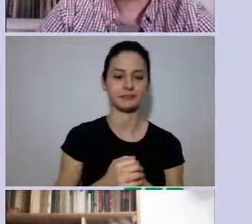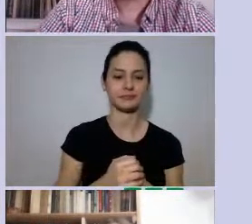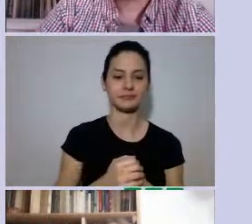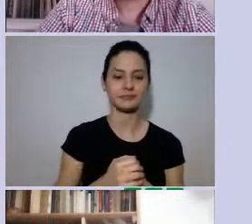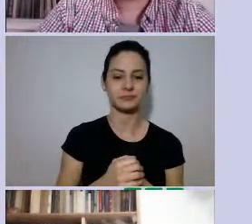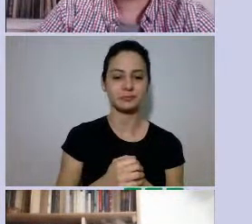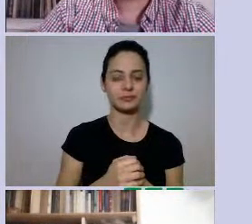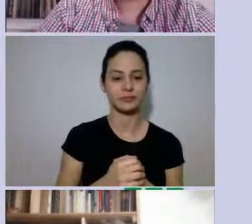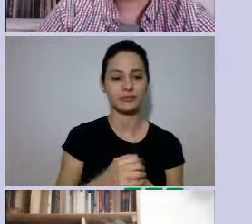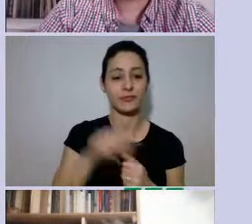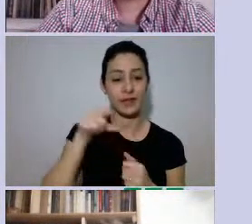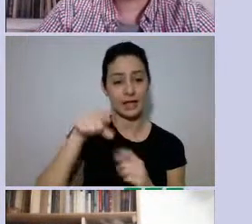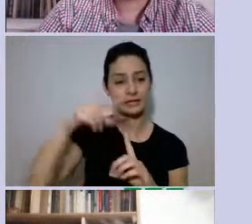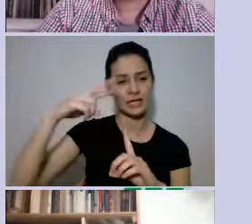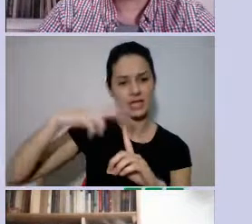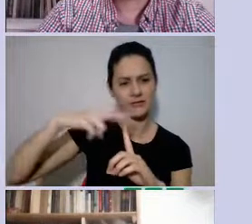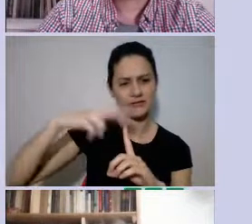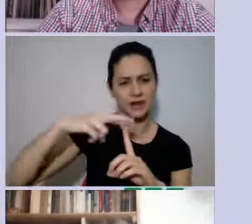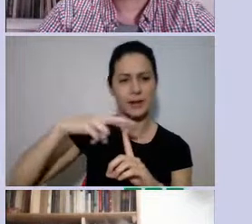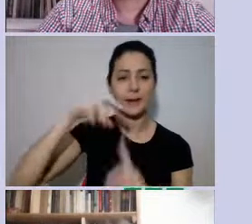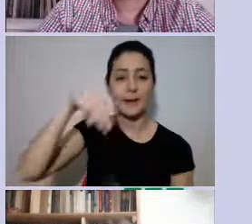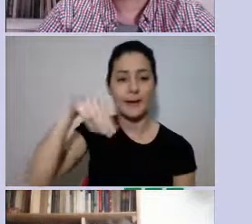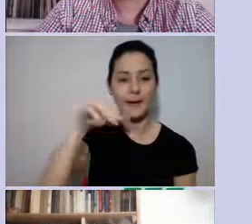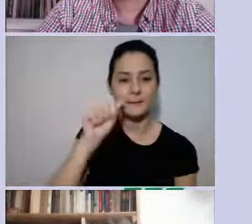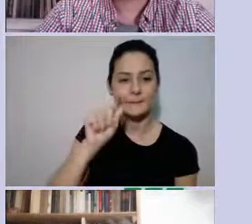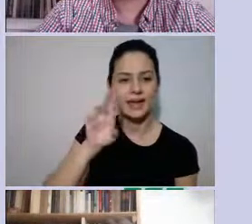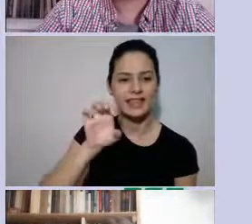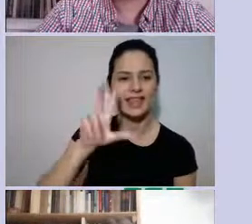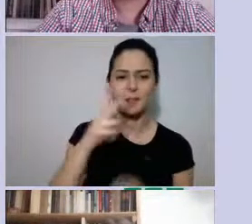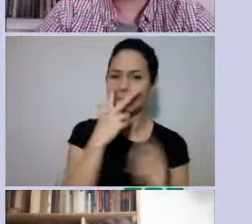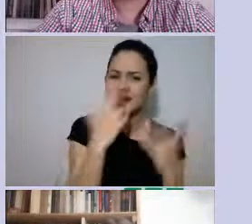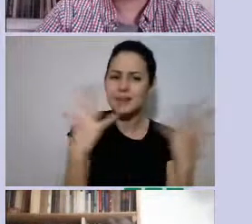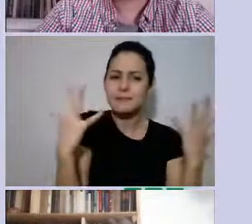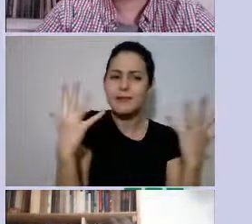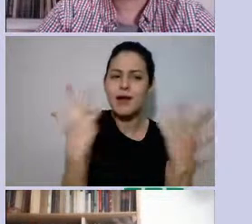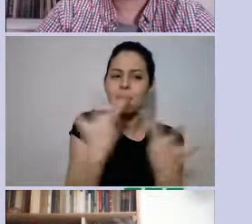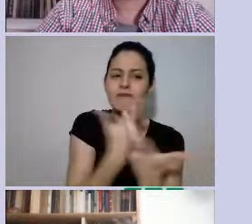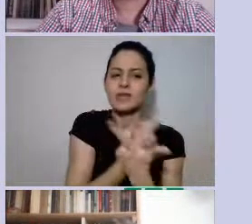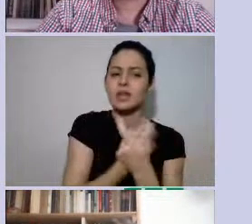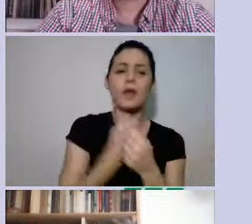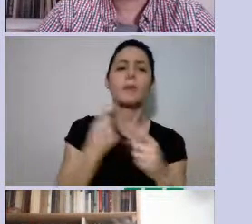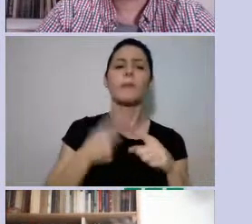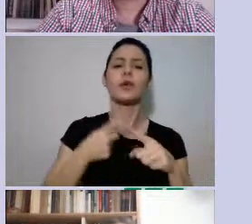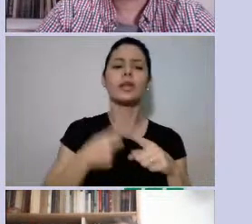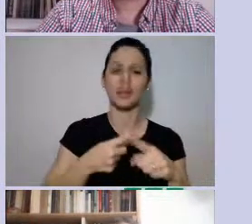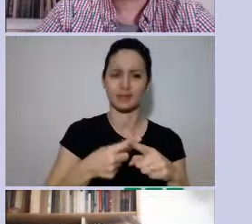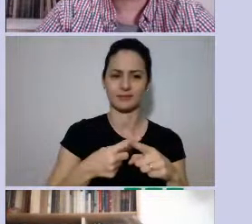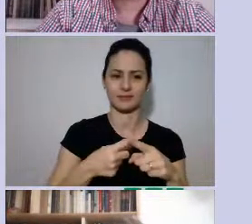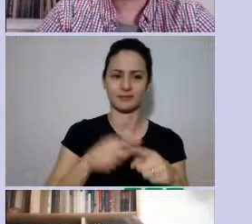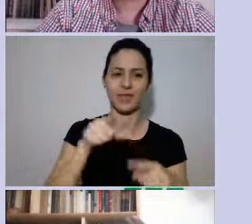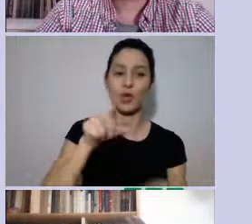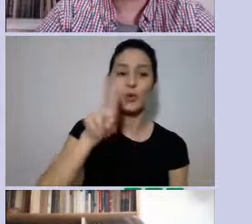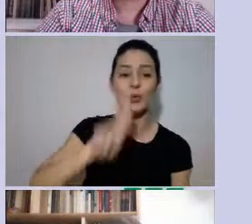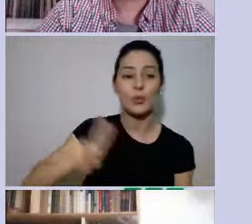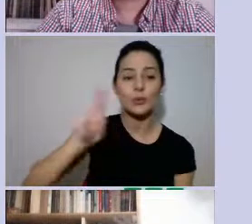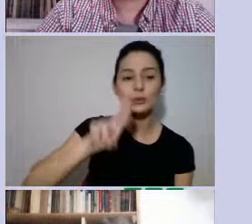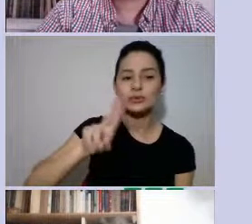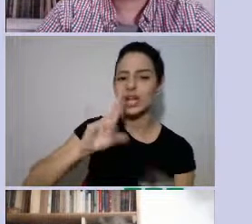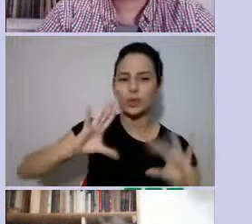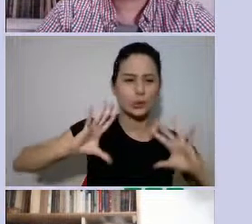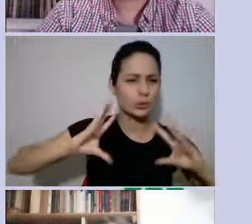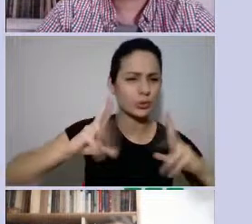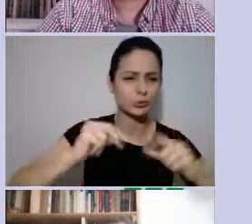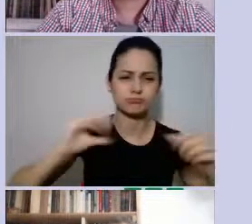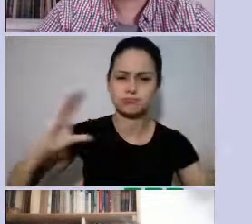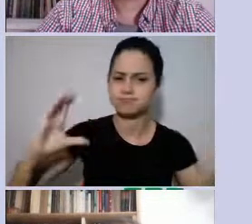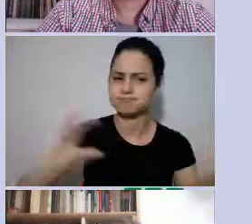1590. Y esta referencia al maguey como árbol de las maravillas se relaciona con este uso integral, utilizar el